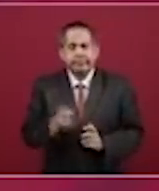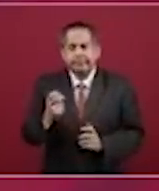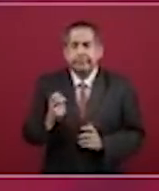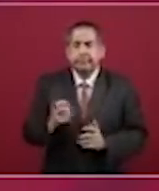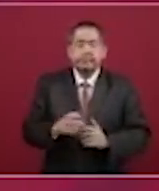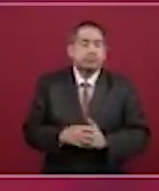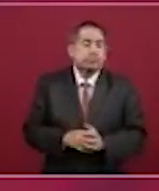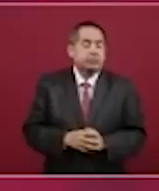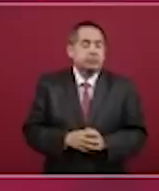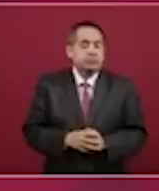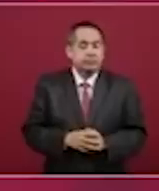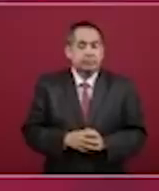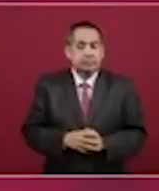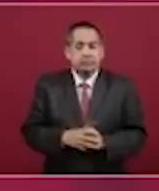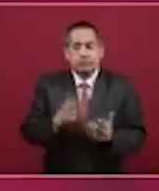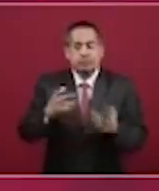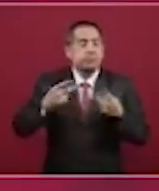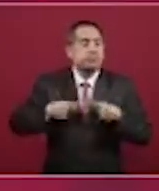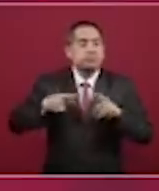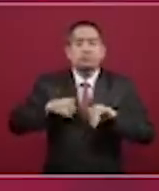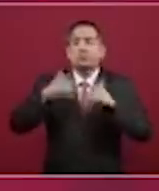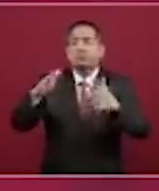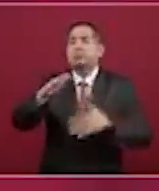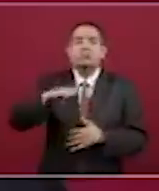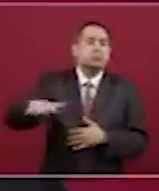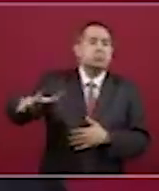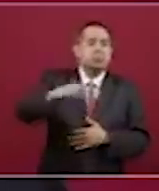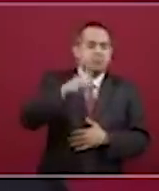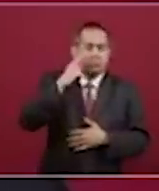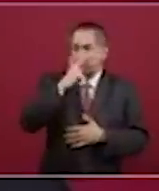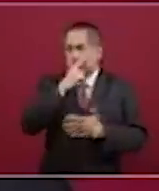Entonces, que sean los ciudadanos los que decidan.